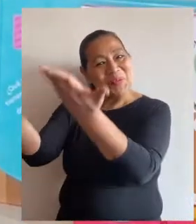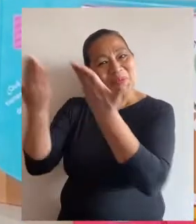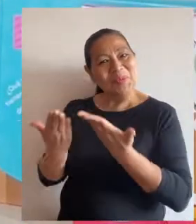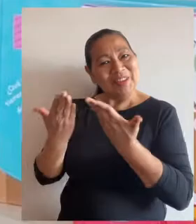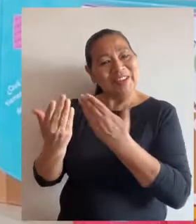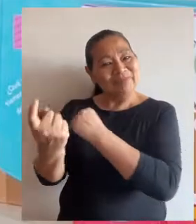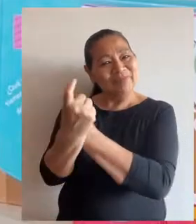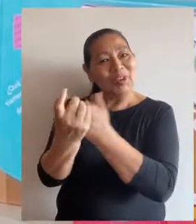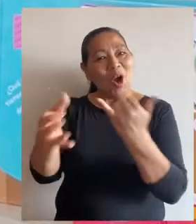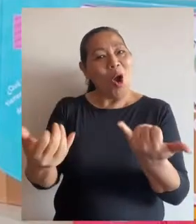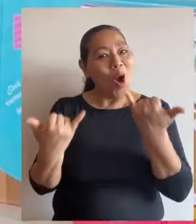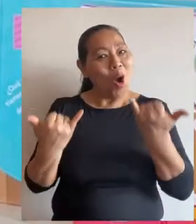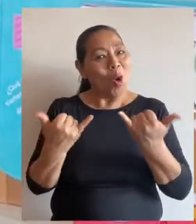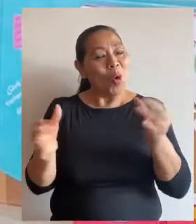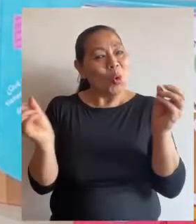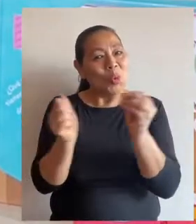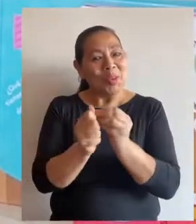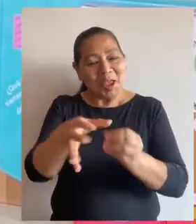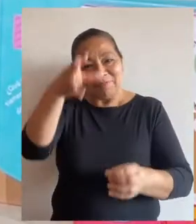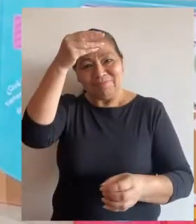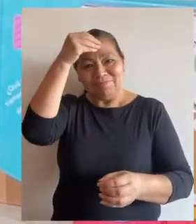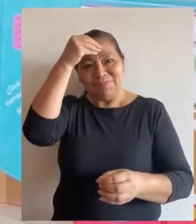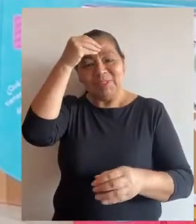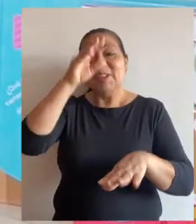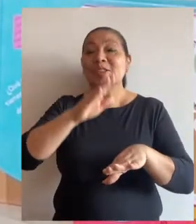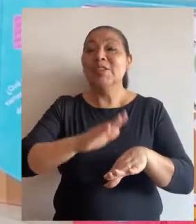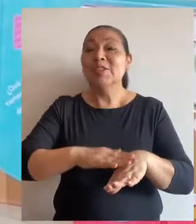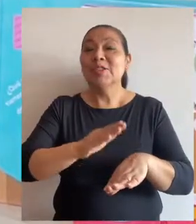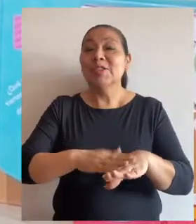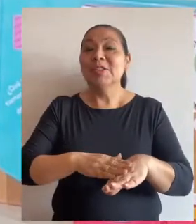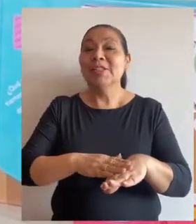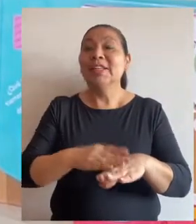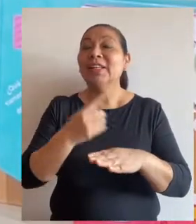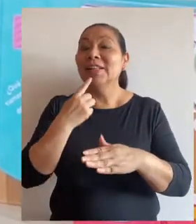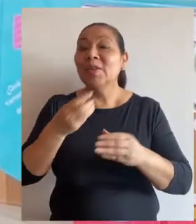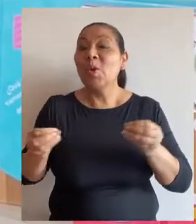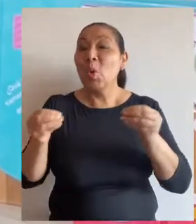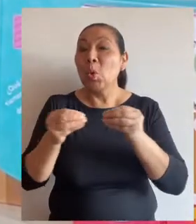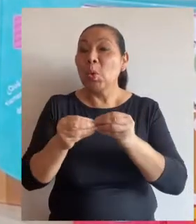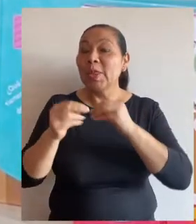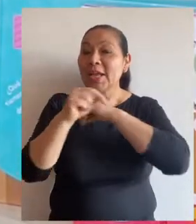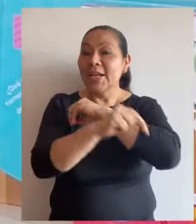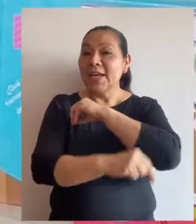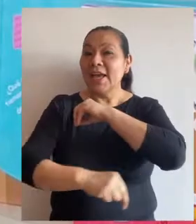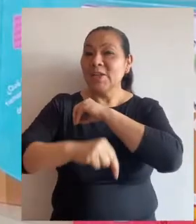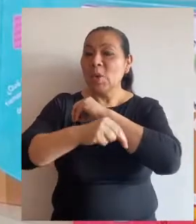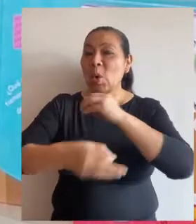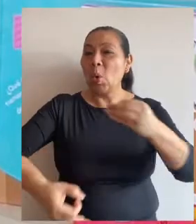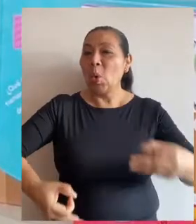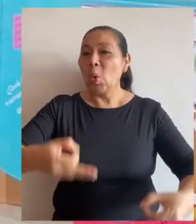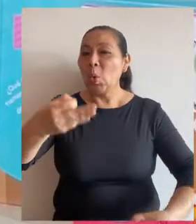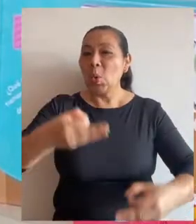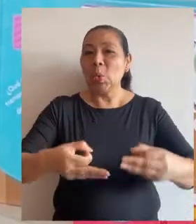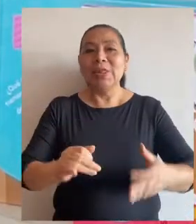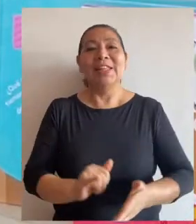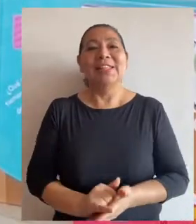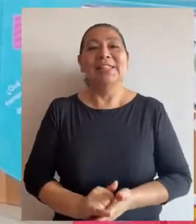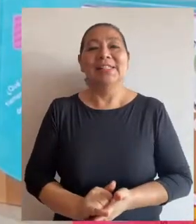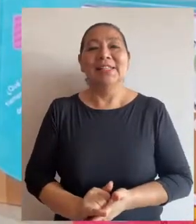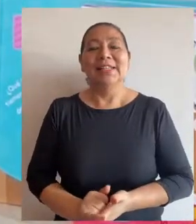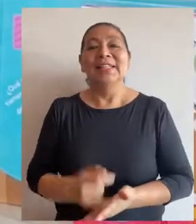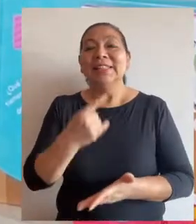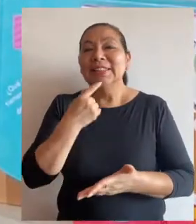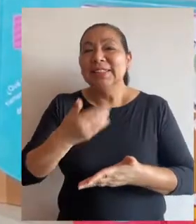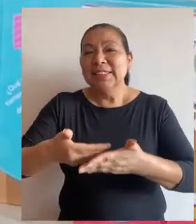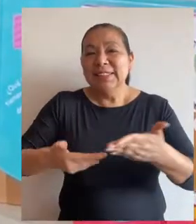Chicos, bienvenidos a la lección de hoy. Juntos aprenderemos sobre la Junta Nacional de Justicia. La Junta